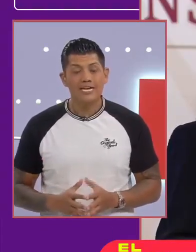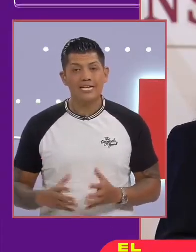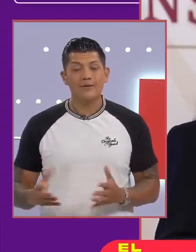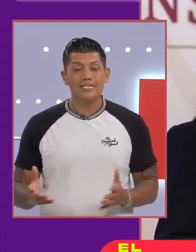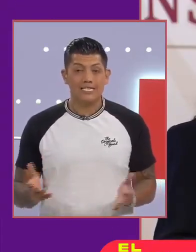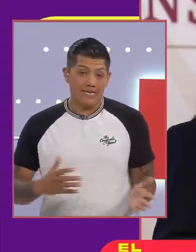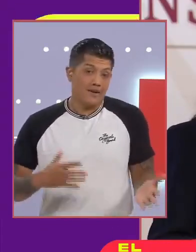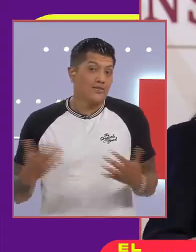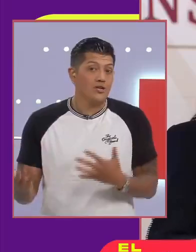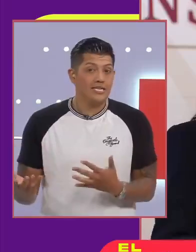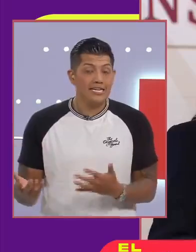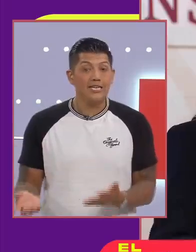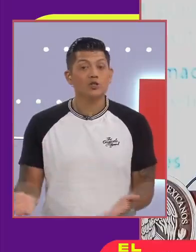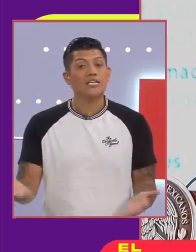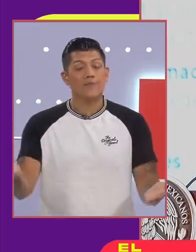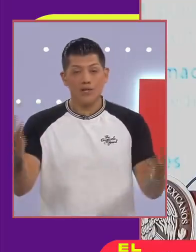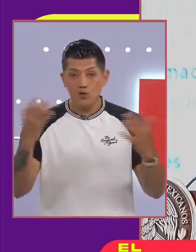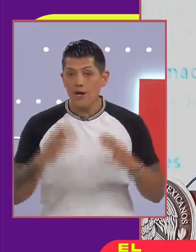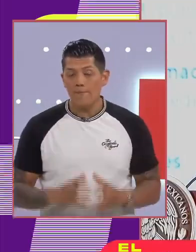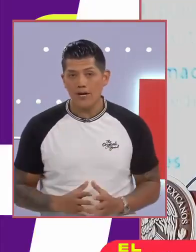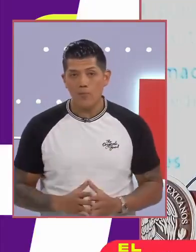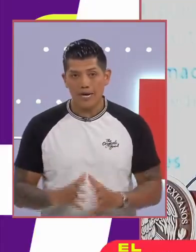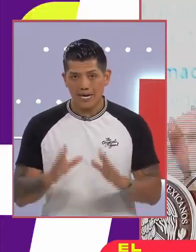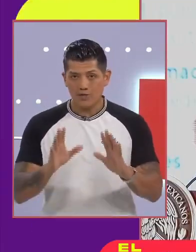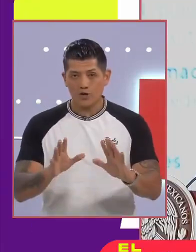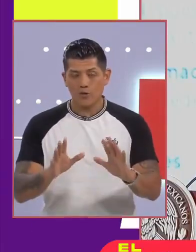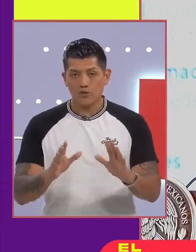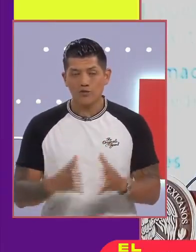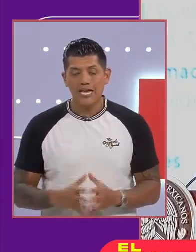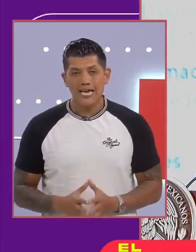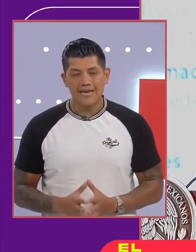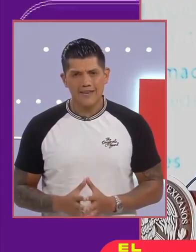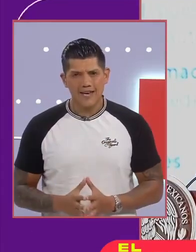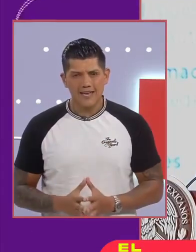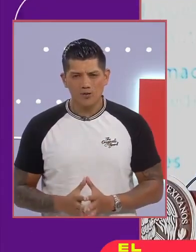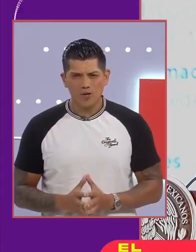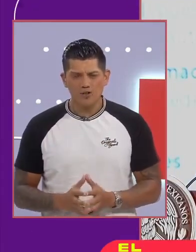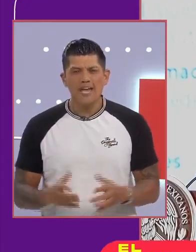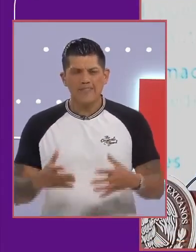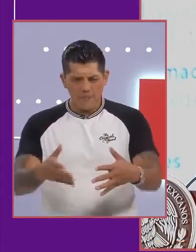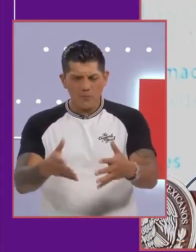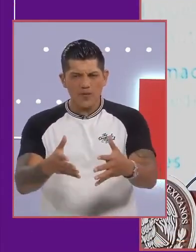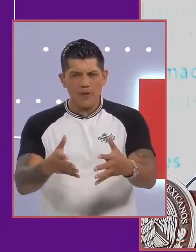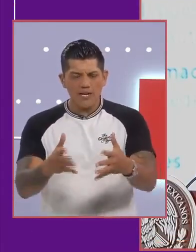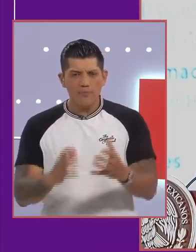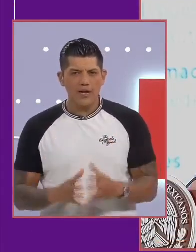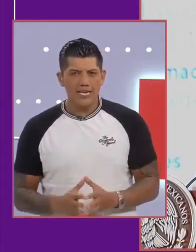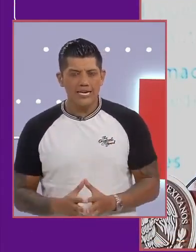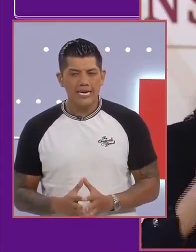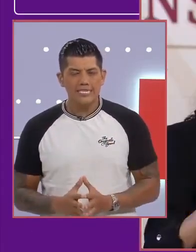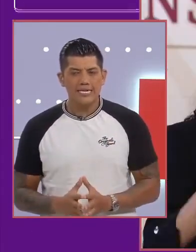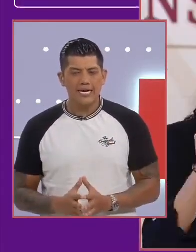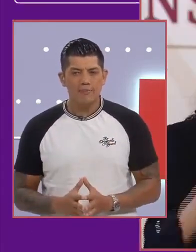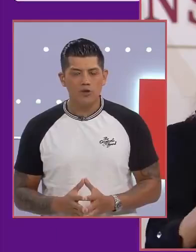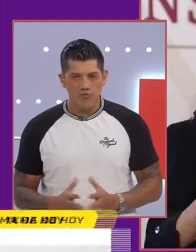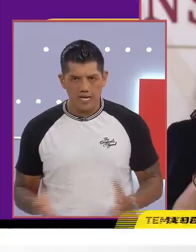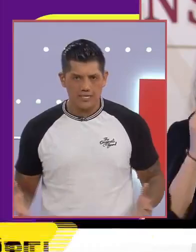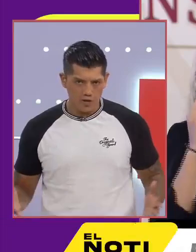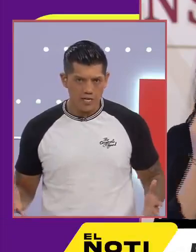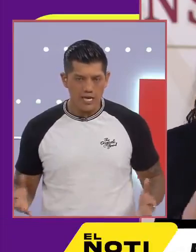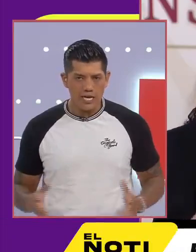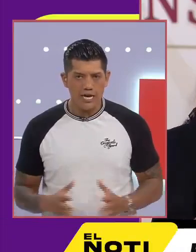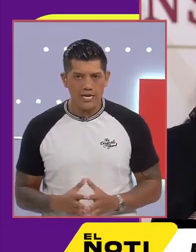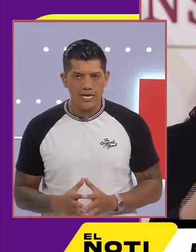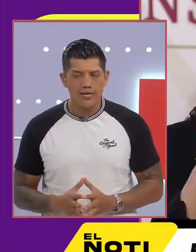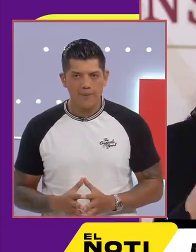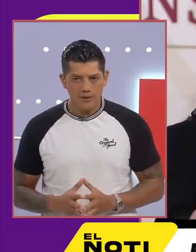pesos. Ya ves que se había dicho que sí, y entonces emitieron un amparo para que esos recursos quedaran ahí atorados. ¿También podría venir por ahí esta